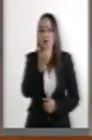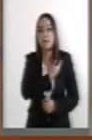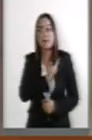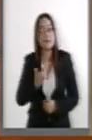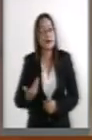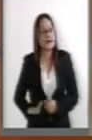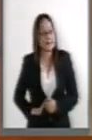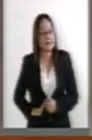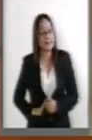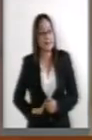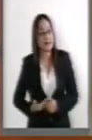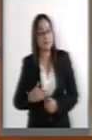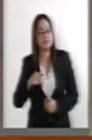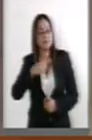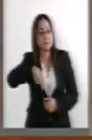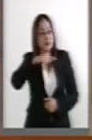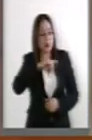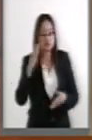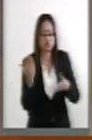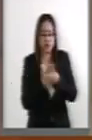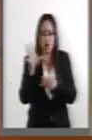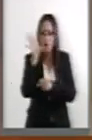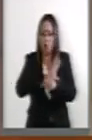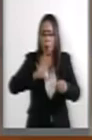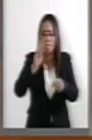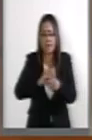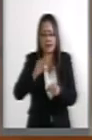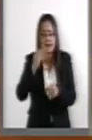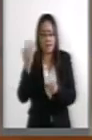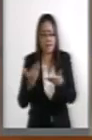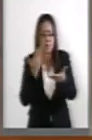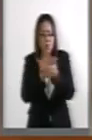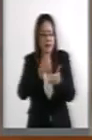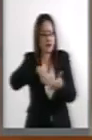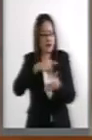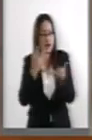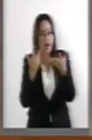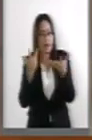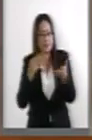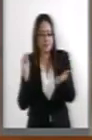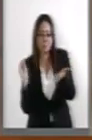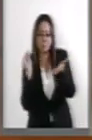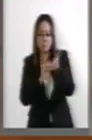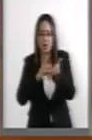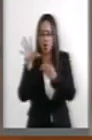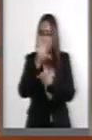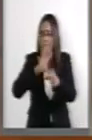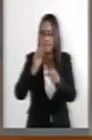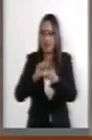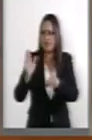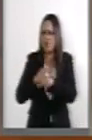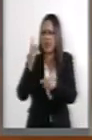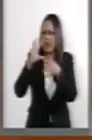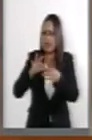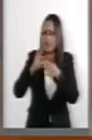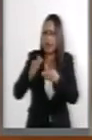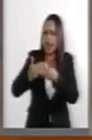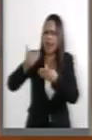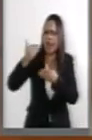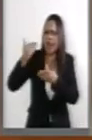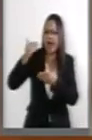presidencia, puede incorporar en todos sus términos la propuesta que hicimos, porque relata todos los antecedentes que